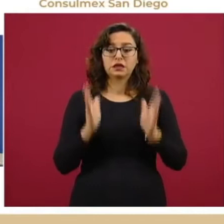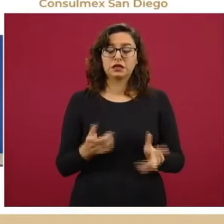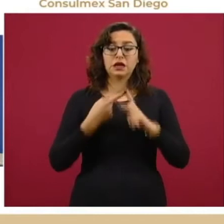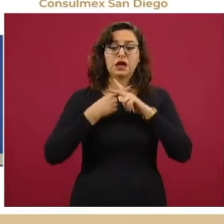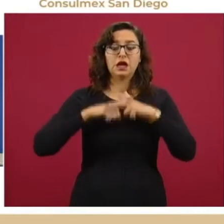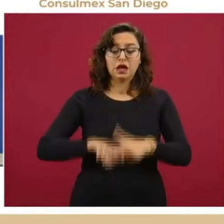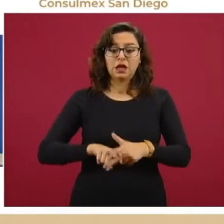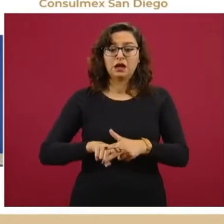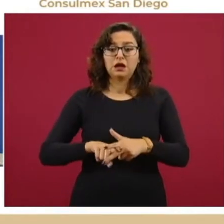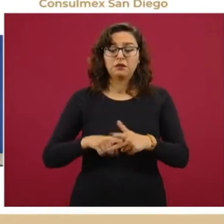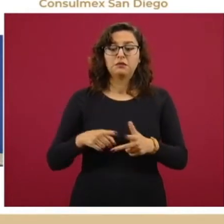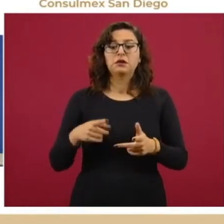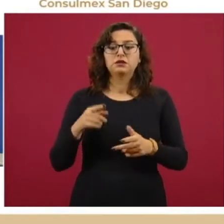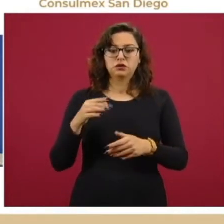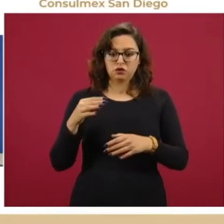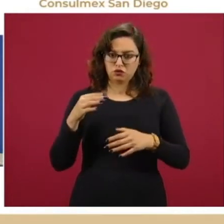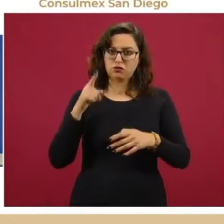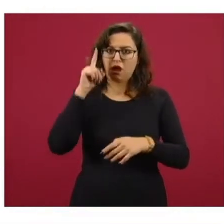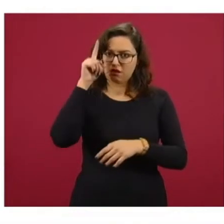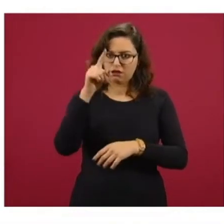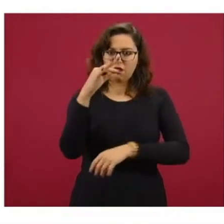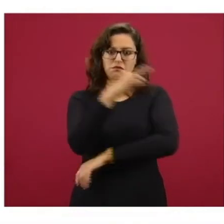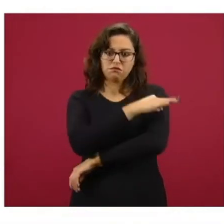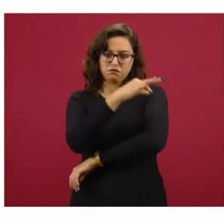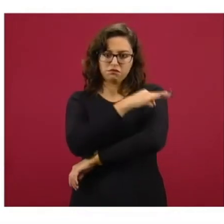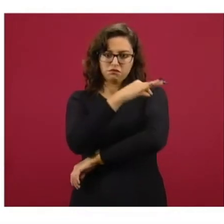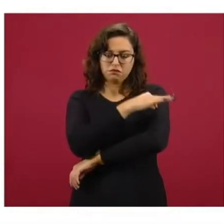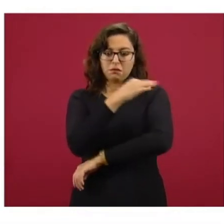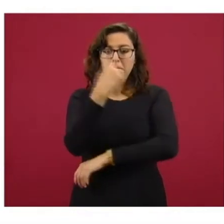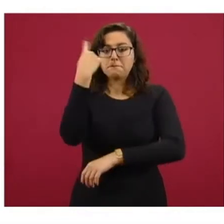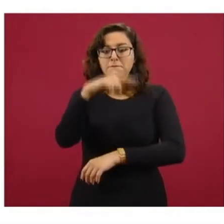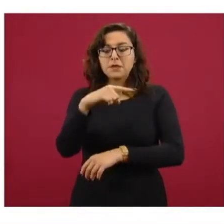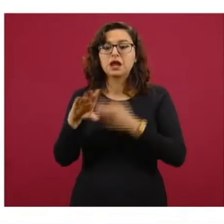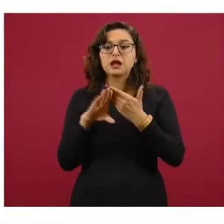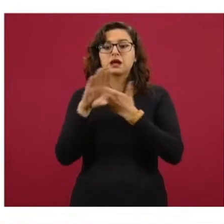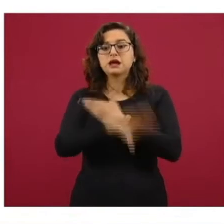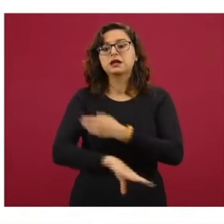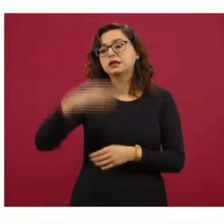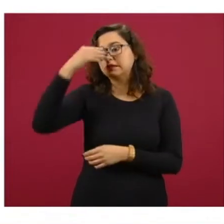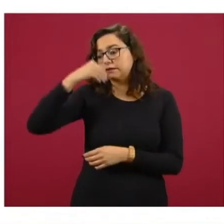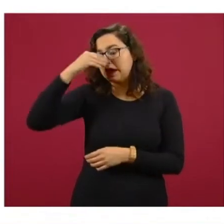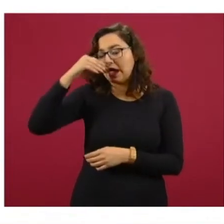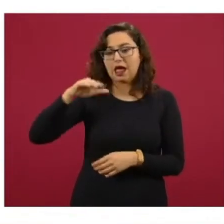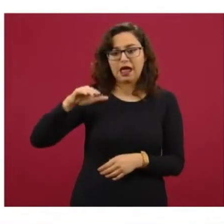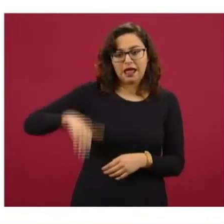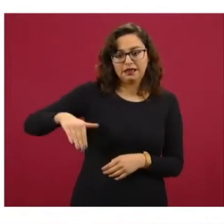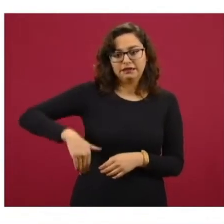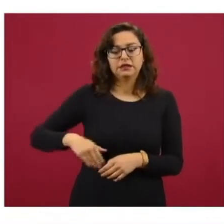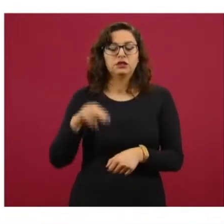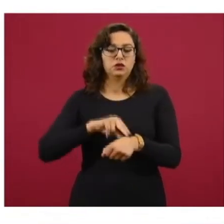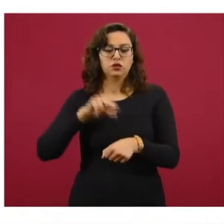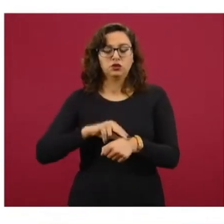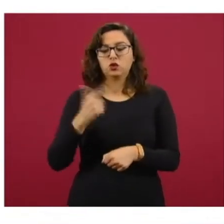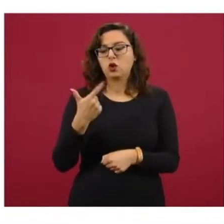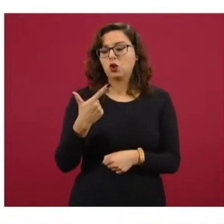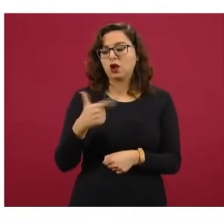vacunación gratuita contra la influenza, que como ya explicó el doctor López-Gatell, debe